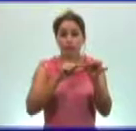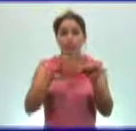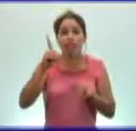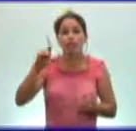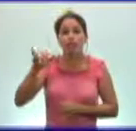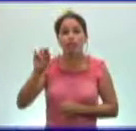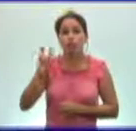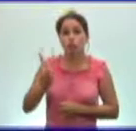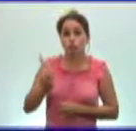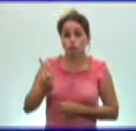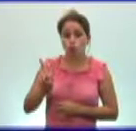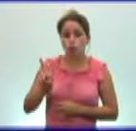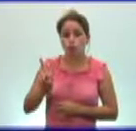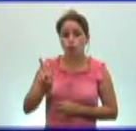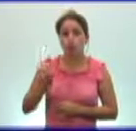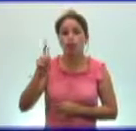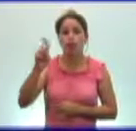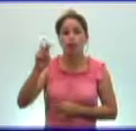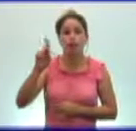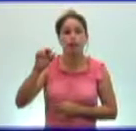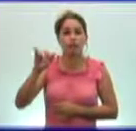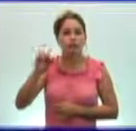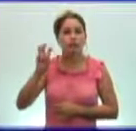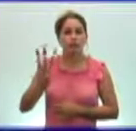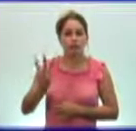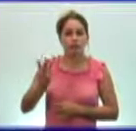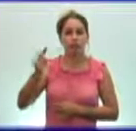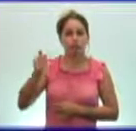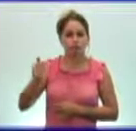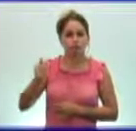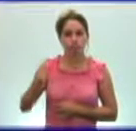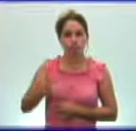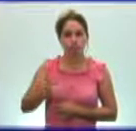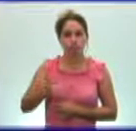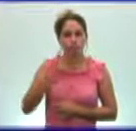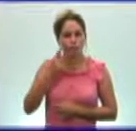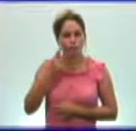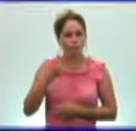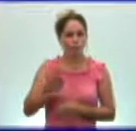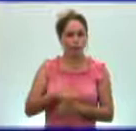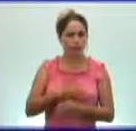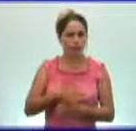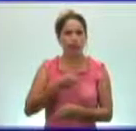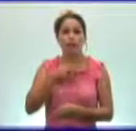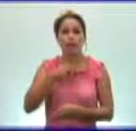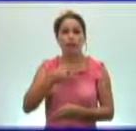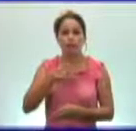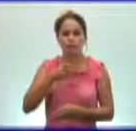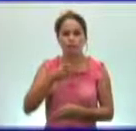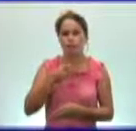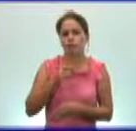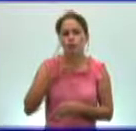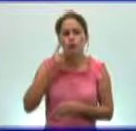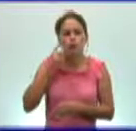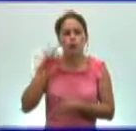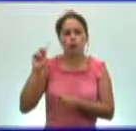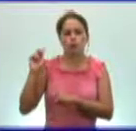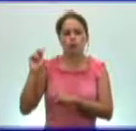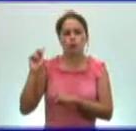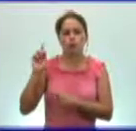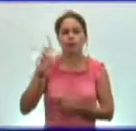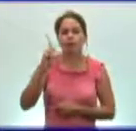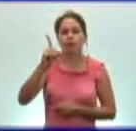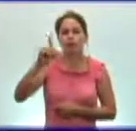molécula. Y le proponemos varios ejemplos, como es en el caso del dioxígeno. A la hora de escribir el